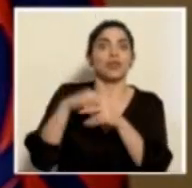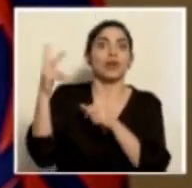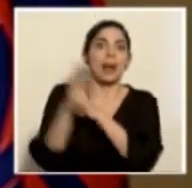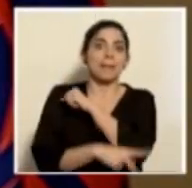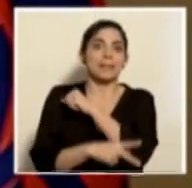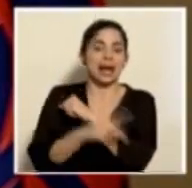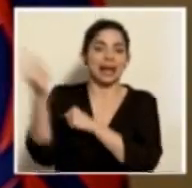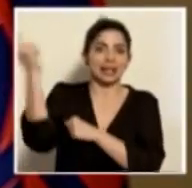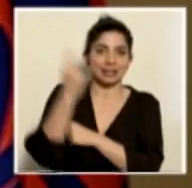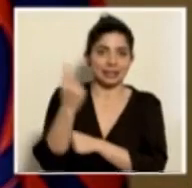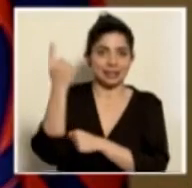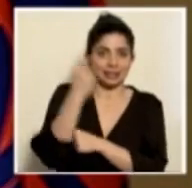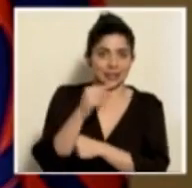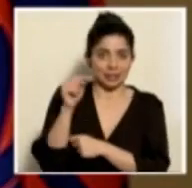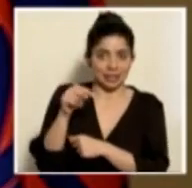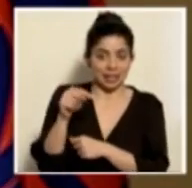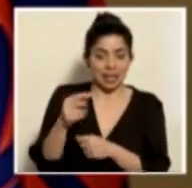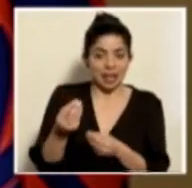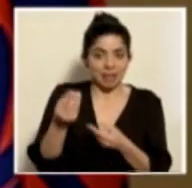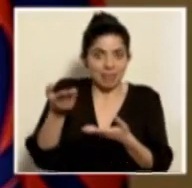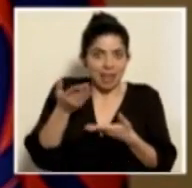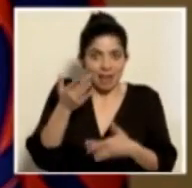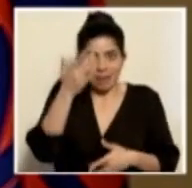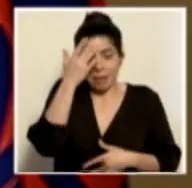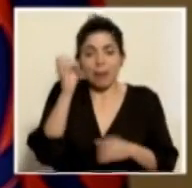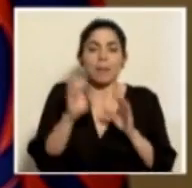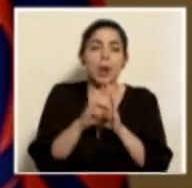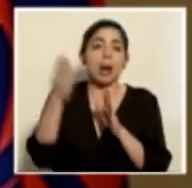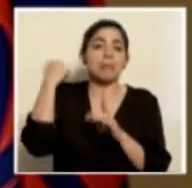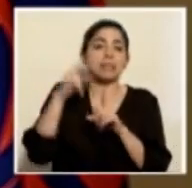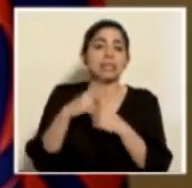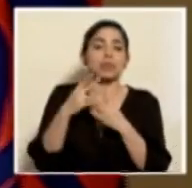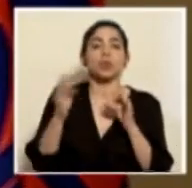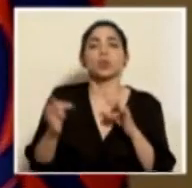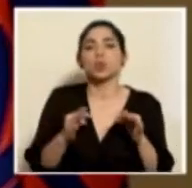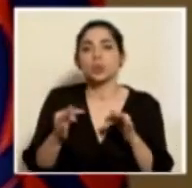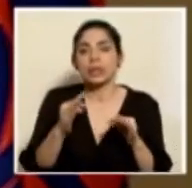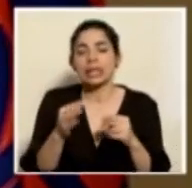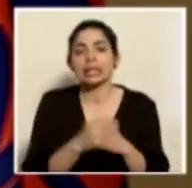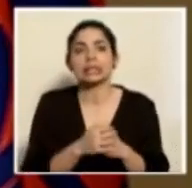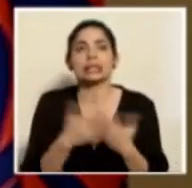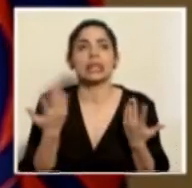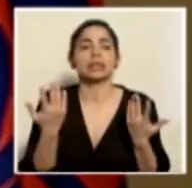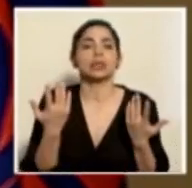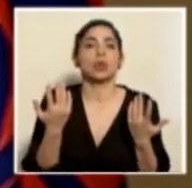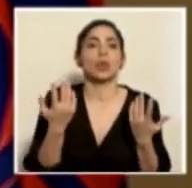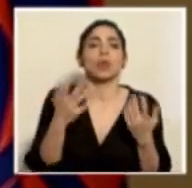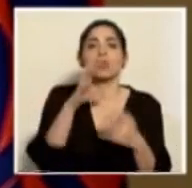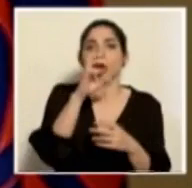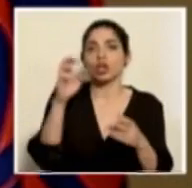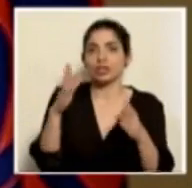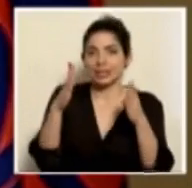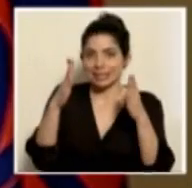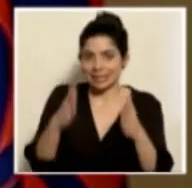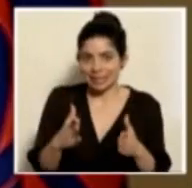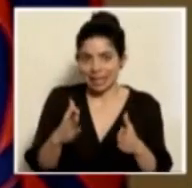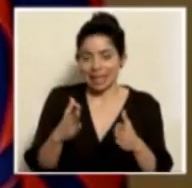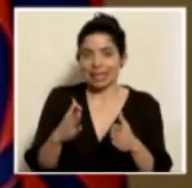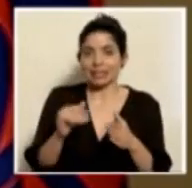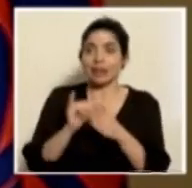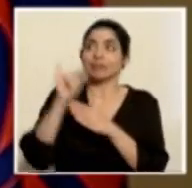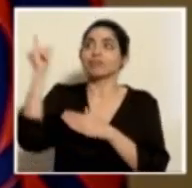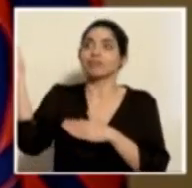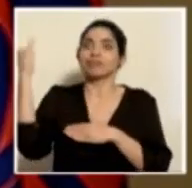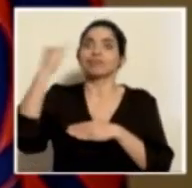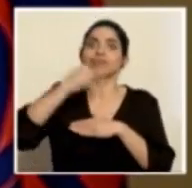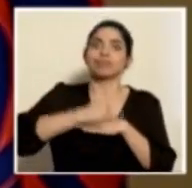antes no habían casos, pero eran casos de turistas, eran casos de costarricenses que viajaron al exterior,